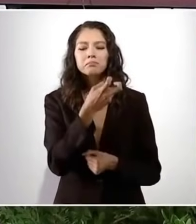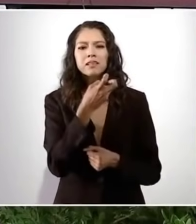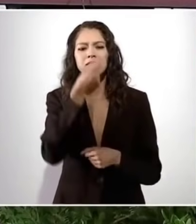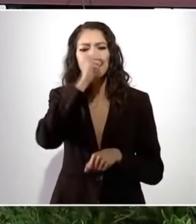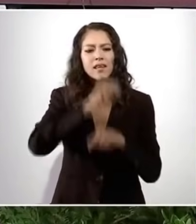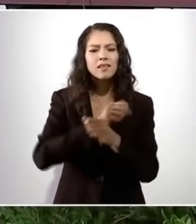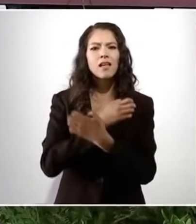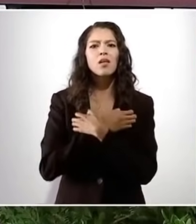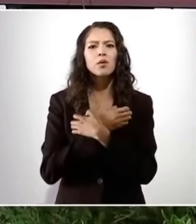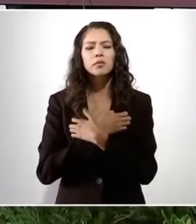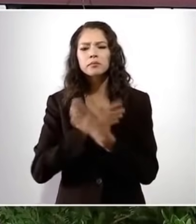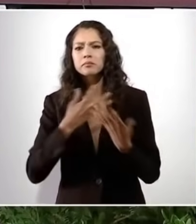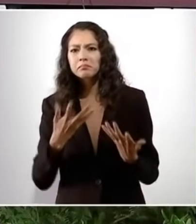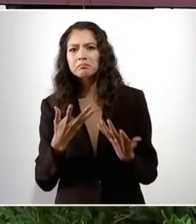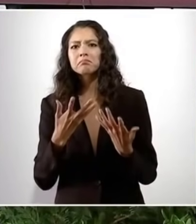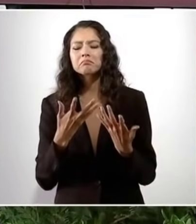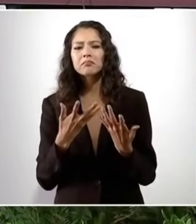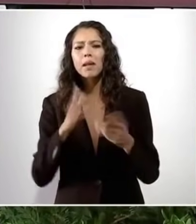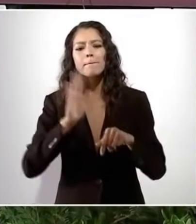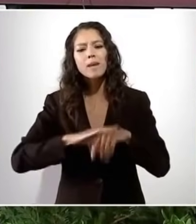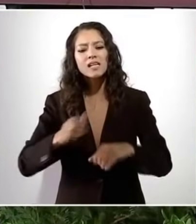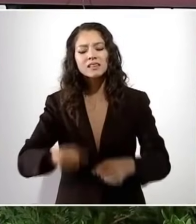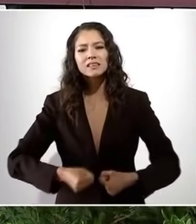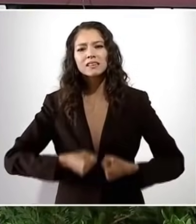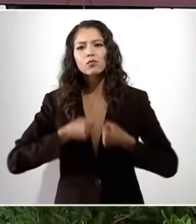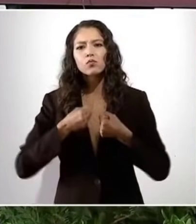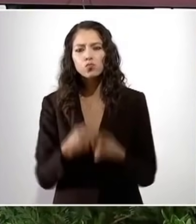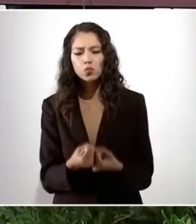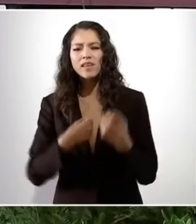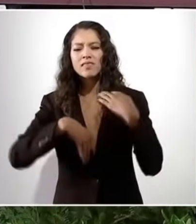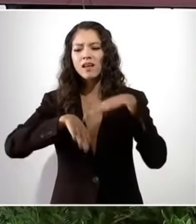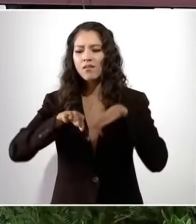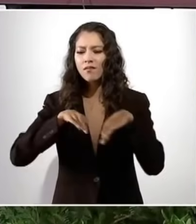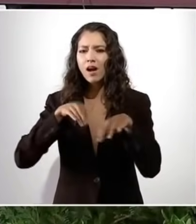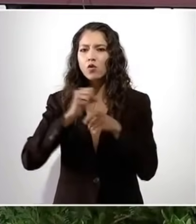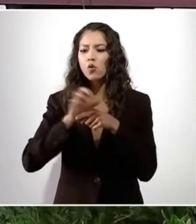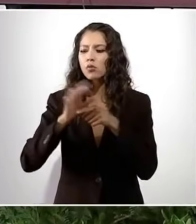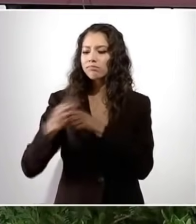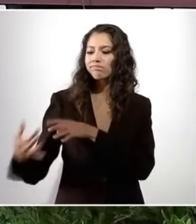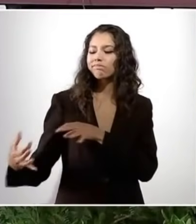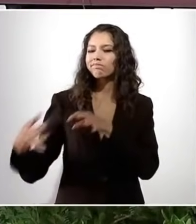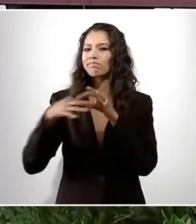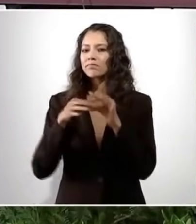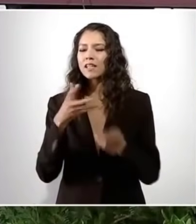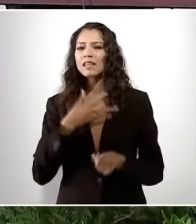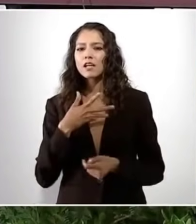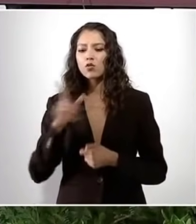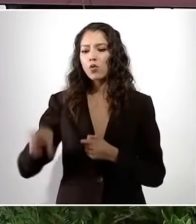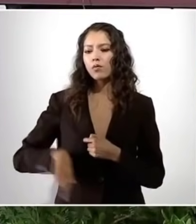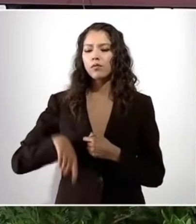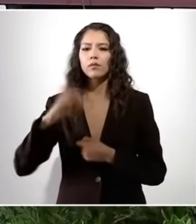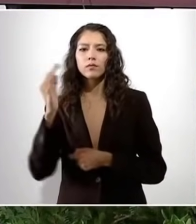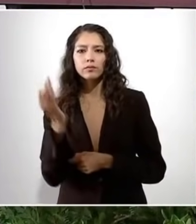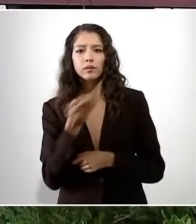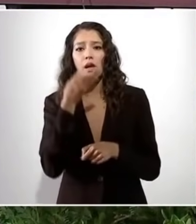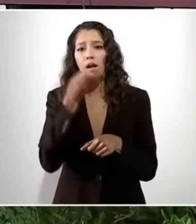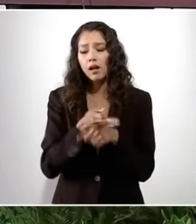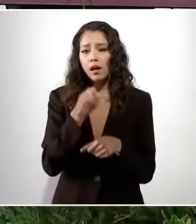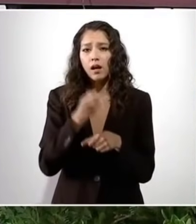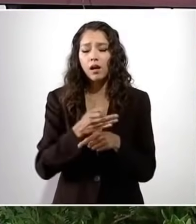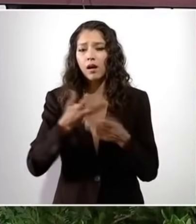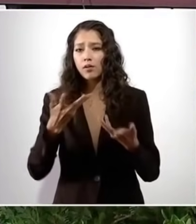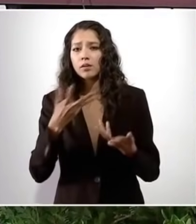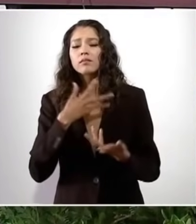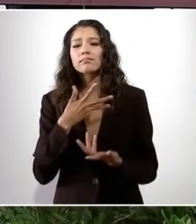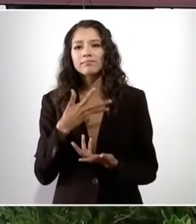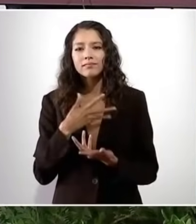Pública pretende? Precisamente seguir fortaleciendo el trabajo coordinado que se ha tenido entre el gobierno federal y ahorita yo de